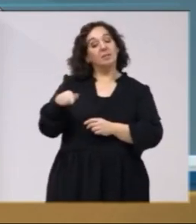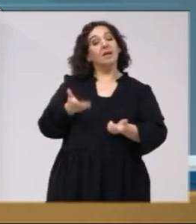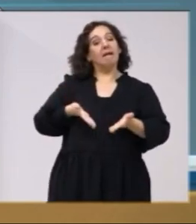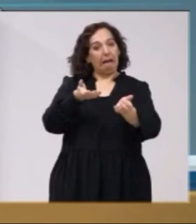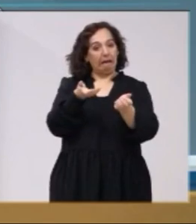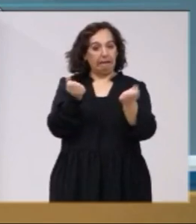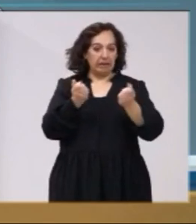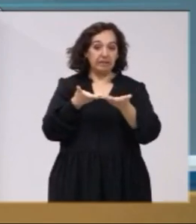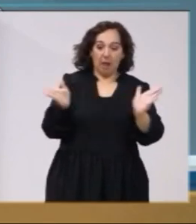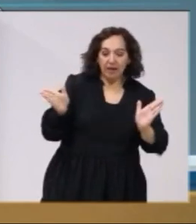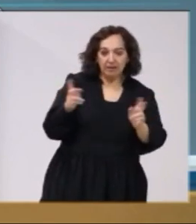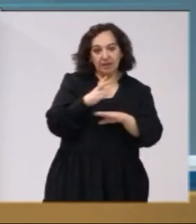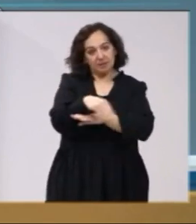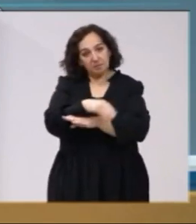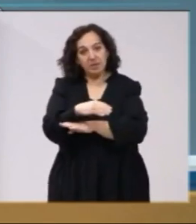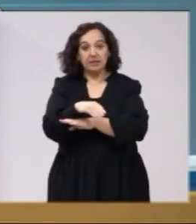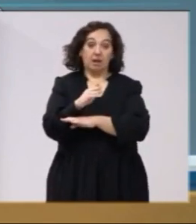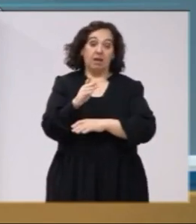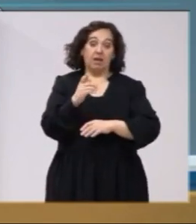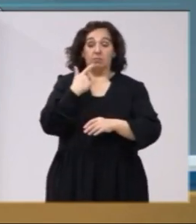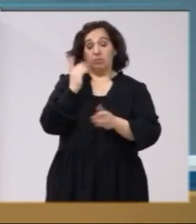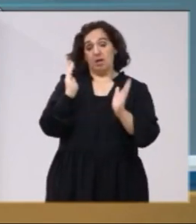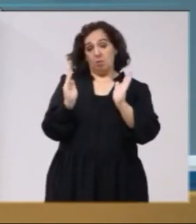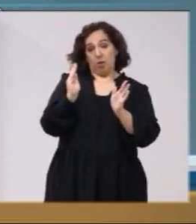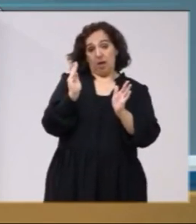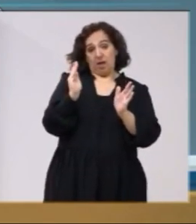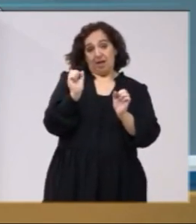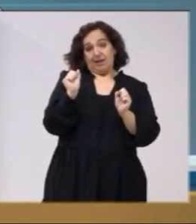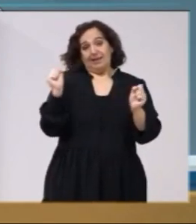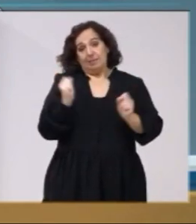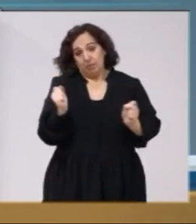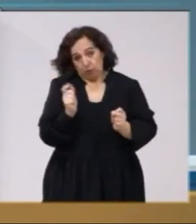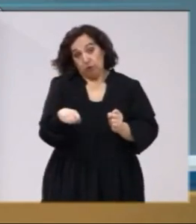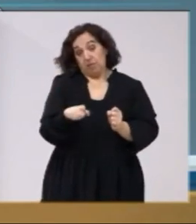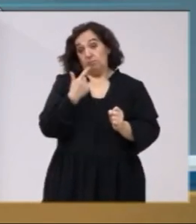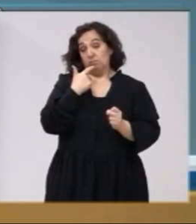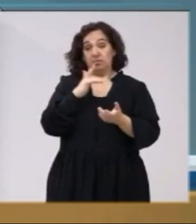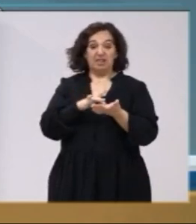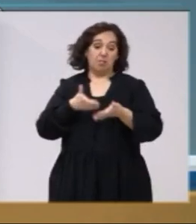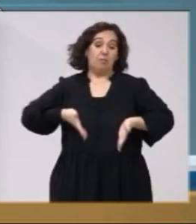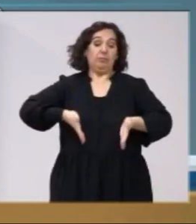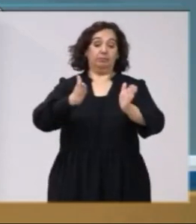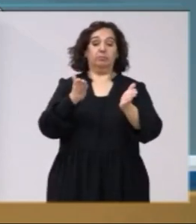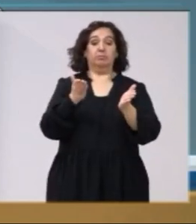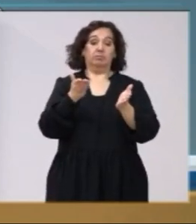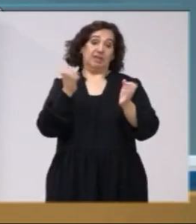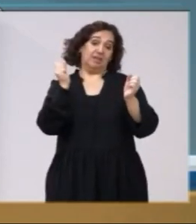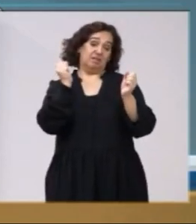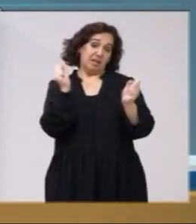esas carreteras y más en las épocas de invierno, que es todo el tema de la viabilidad